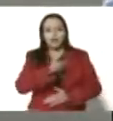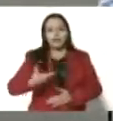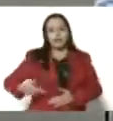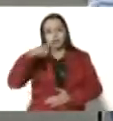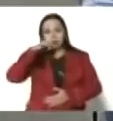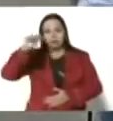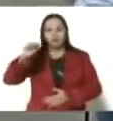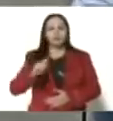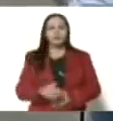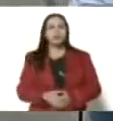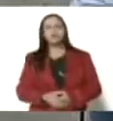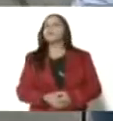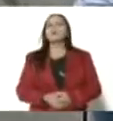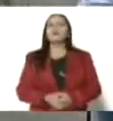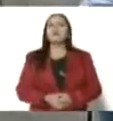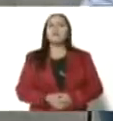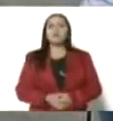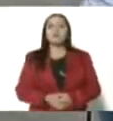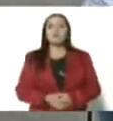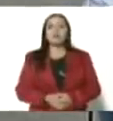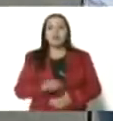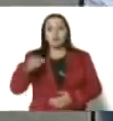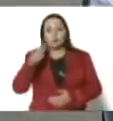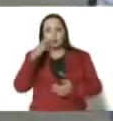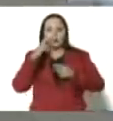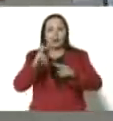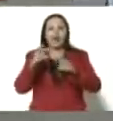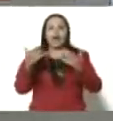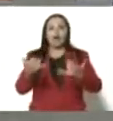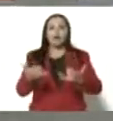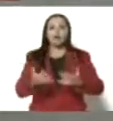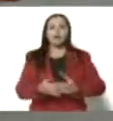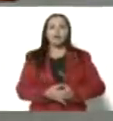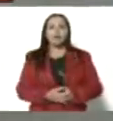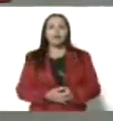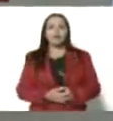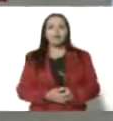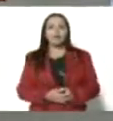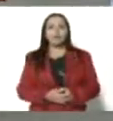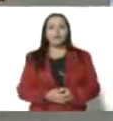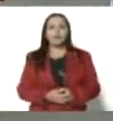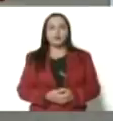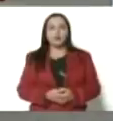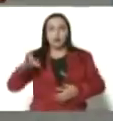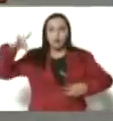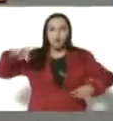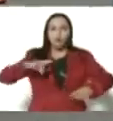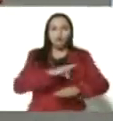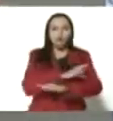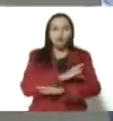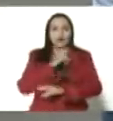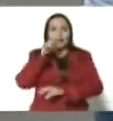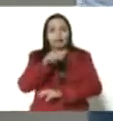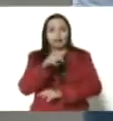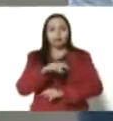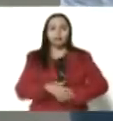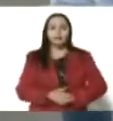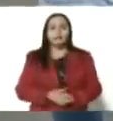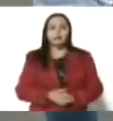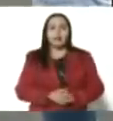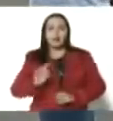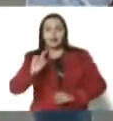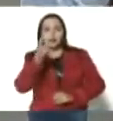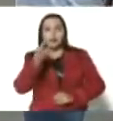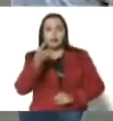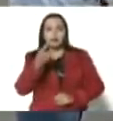Maduro Moros. Siguen apreciando a través de las imágenes lo que ha sido el arribo de esta aeronave de Conviasa con este primer